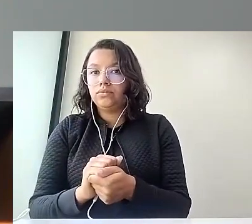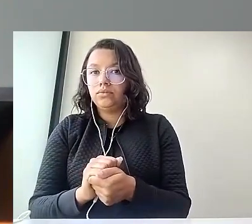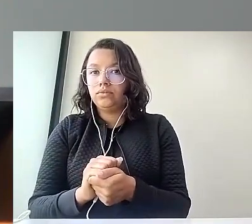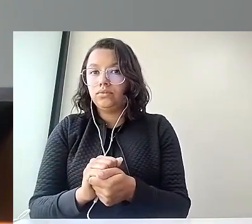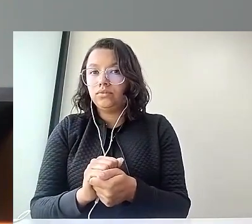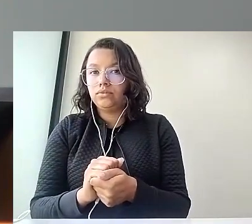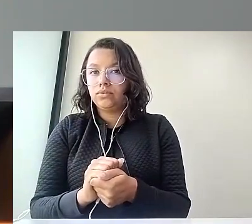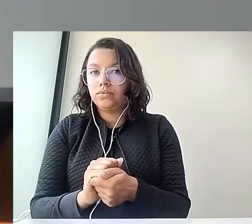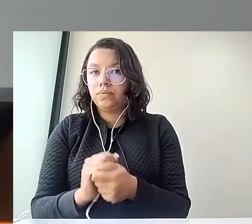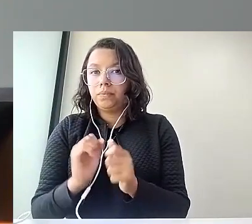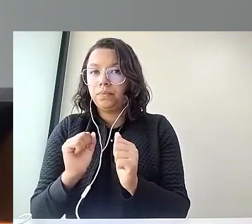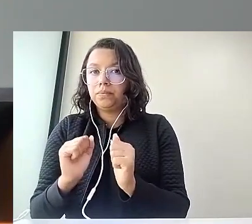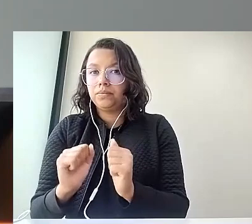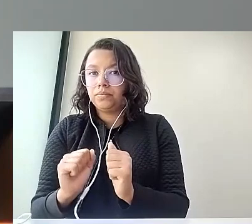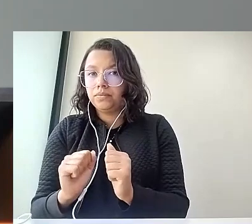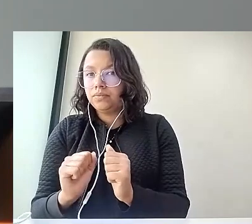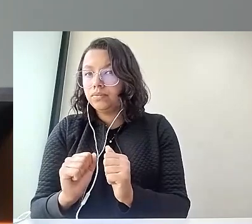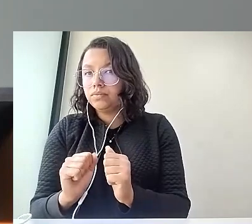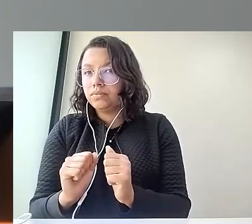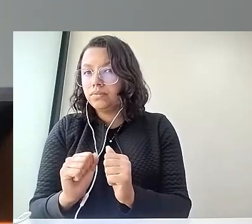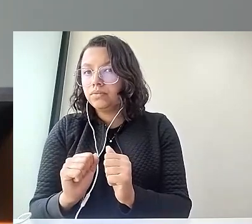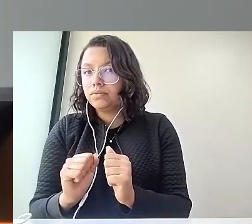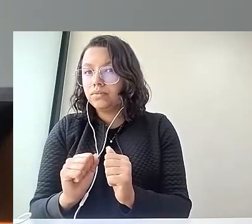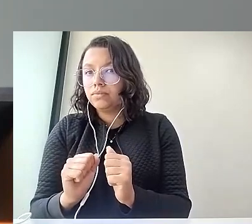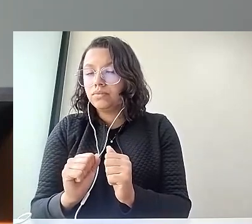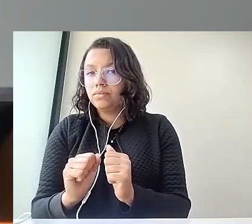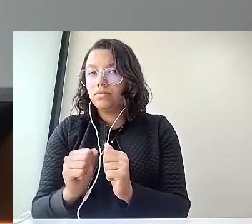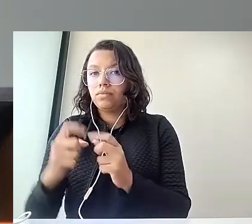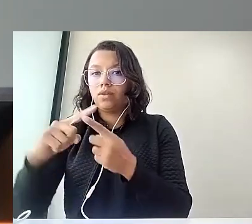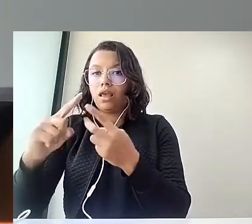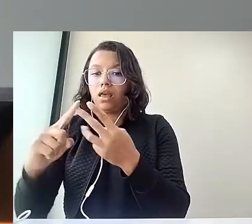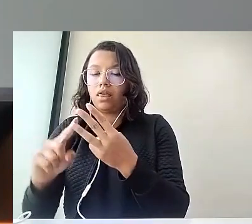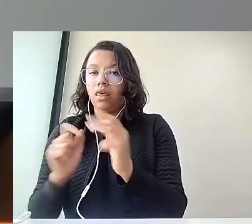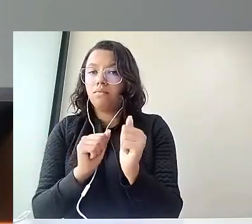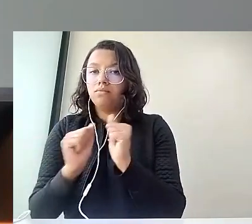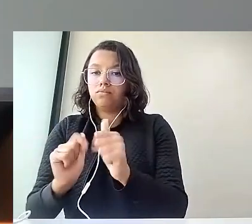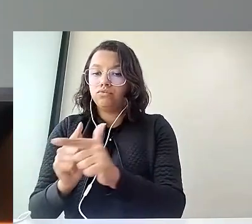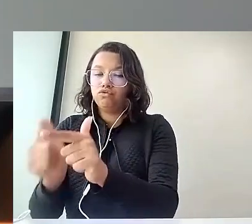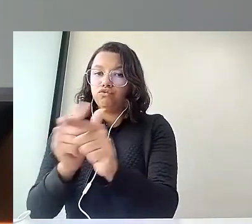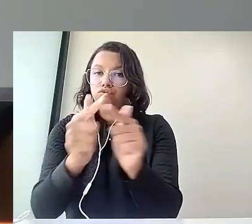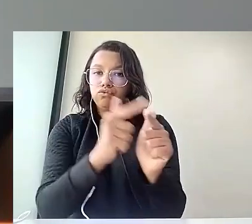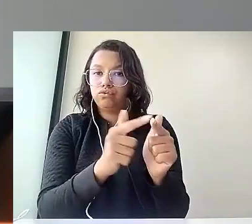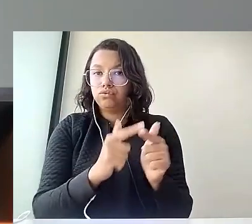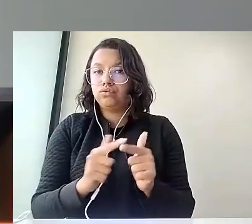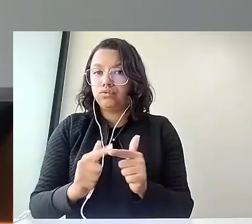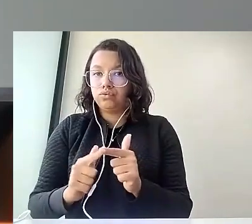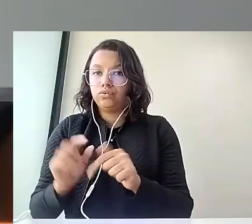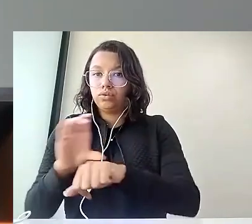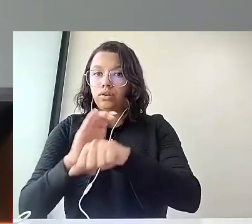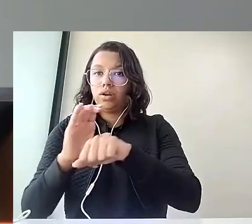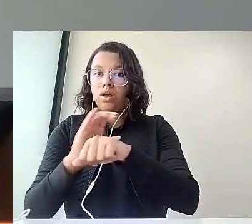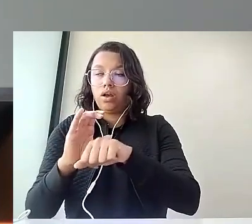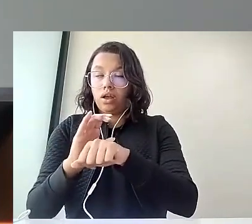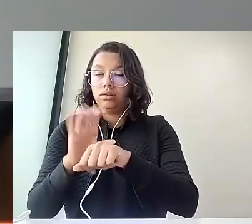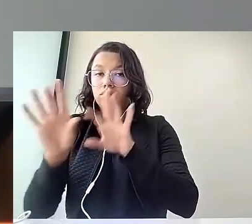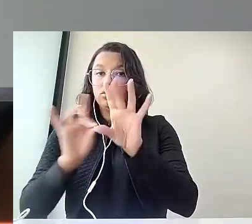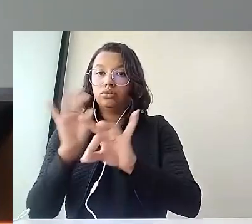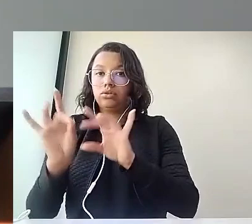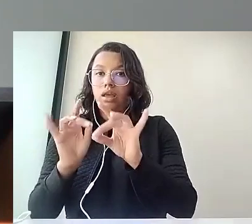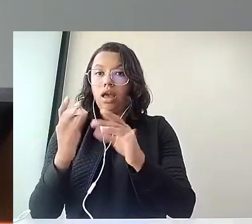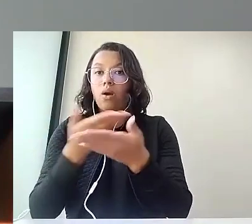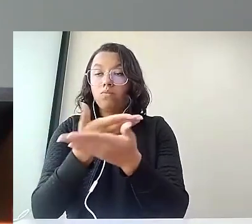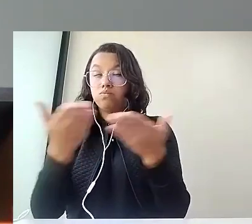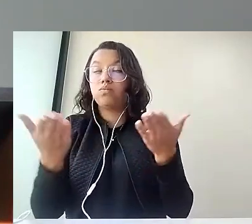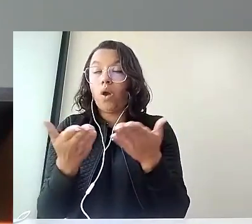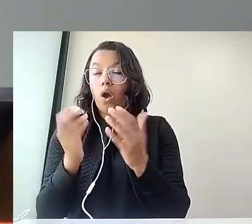puede ejercer dichos poderes por delegación. La Constitución francesa es representativa.